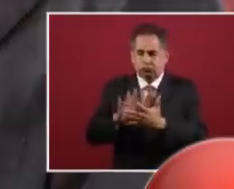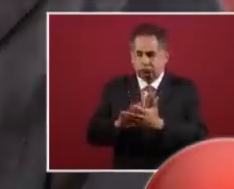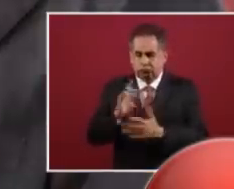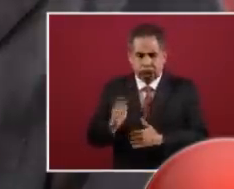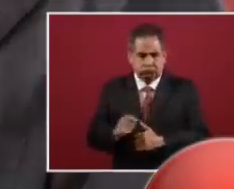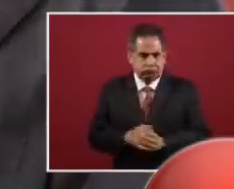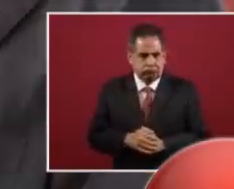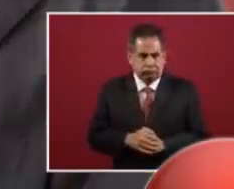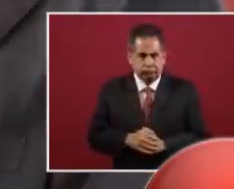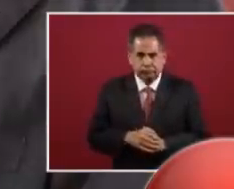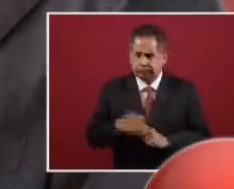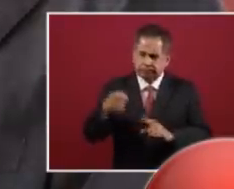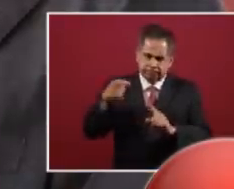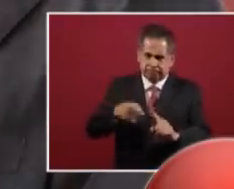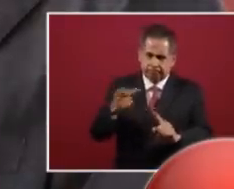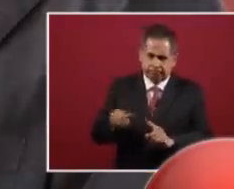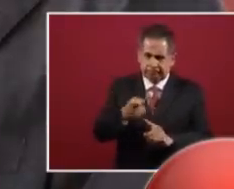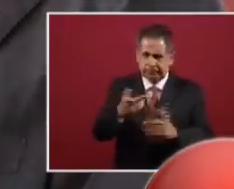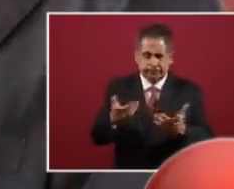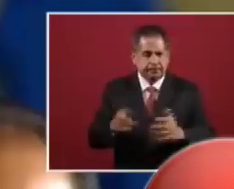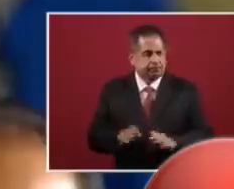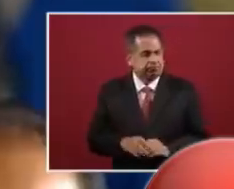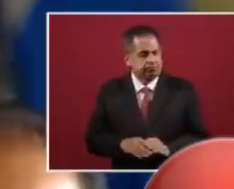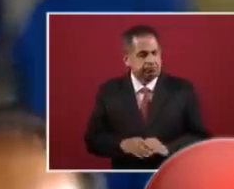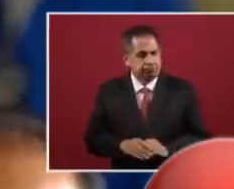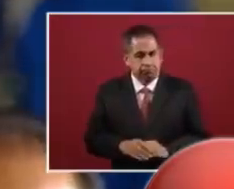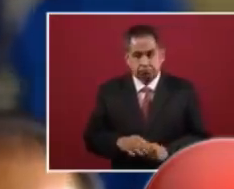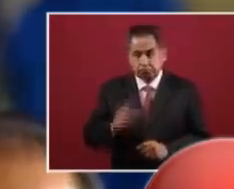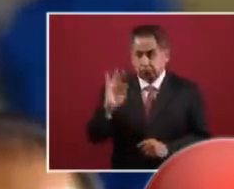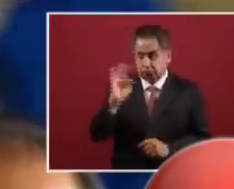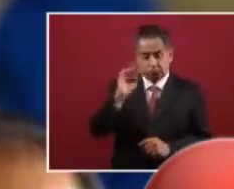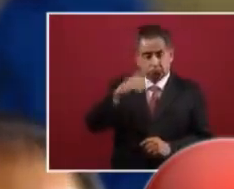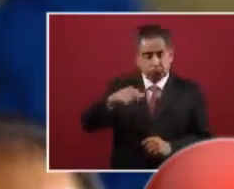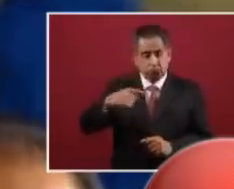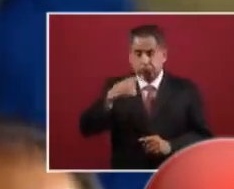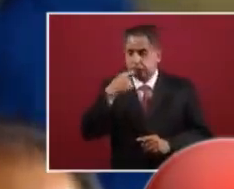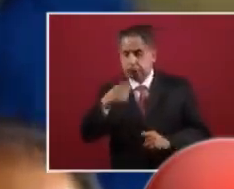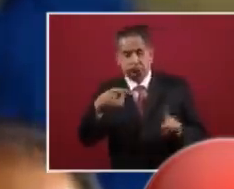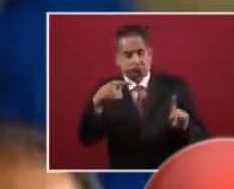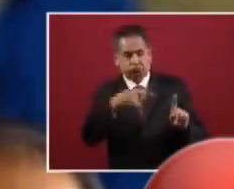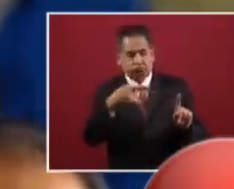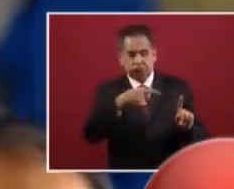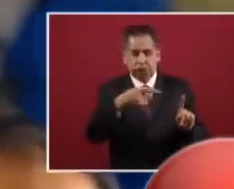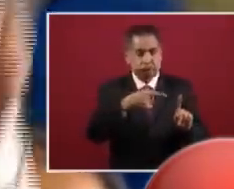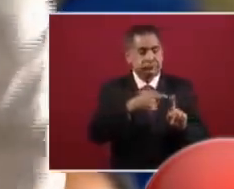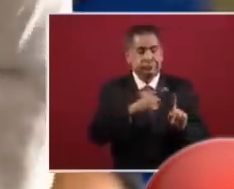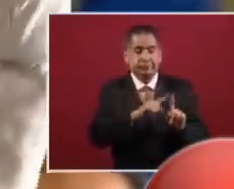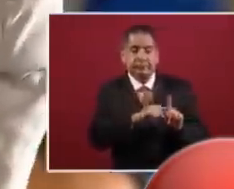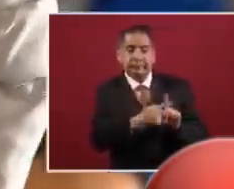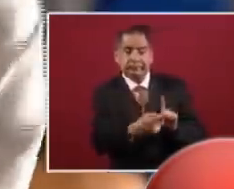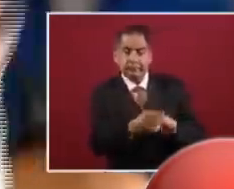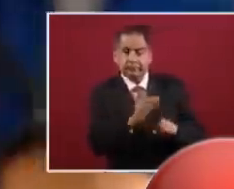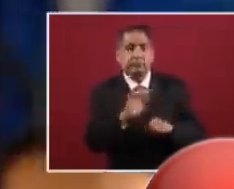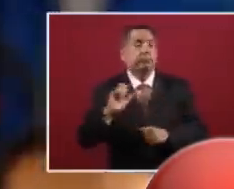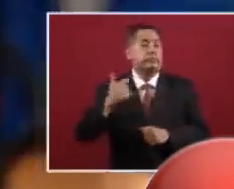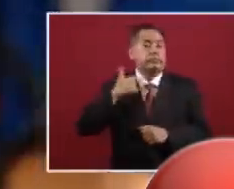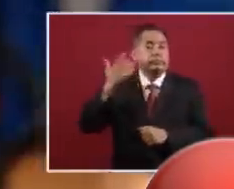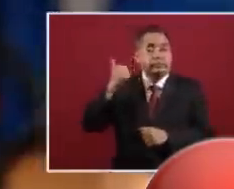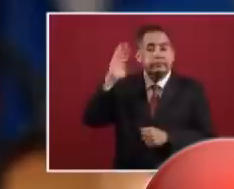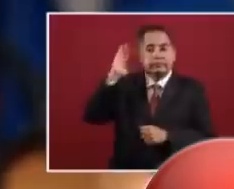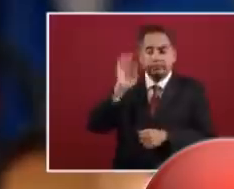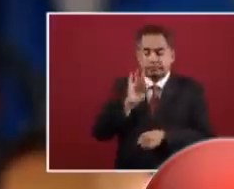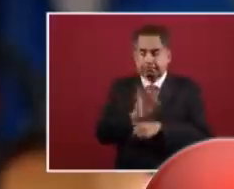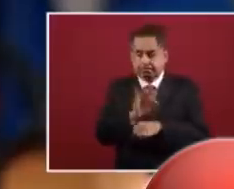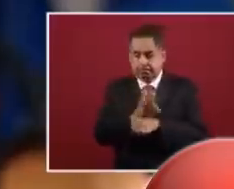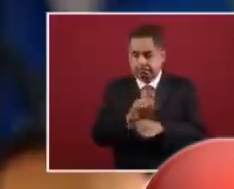sobre el tema es concreta. A pesar de estar acusado de proteger a un empresario violador, aquel ministro, y de